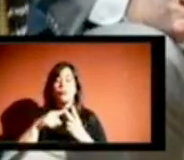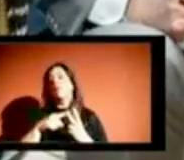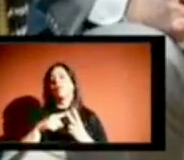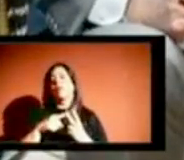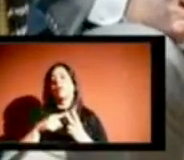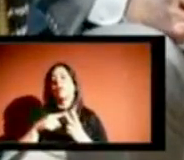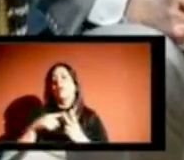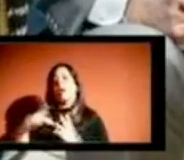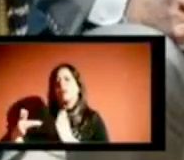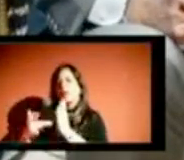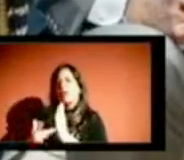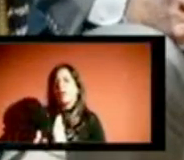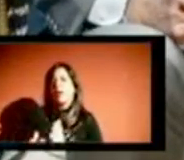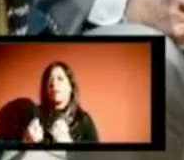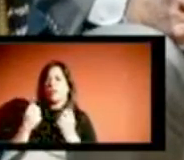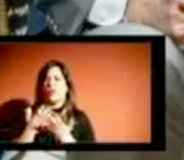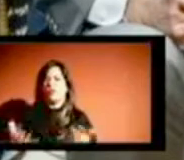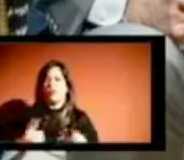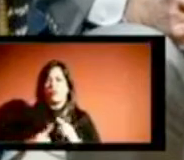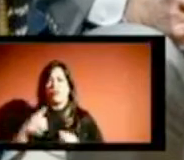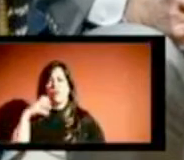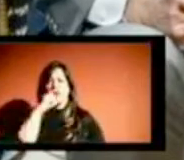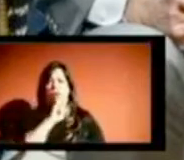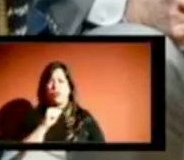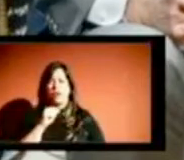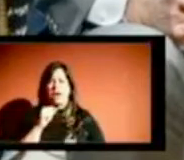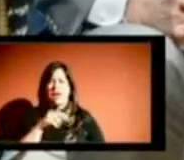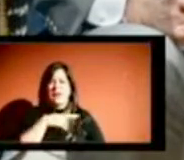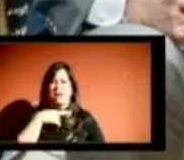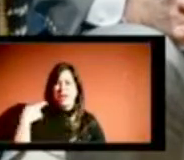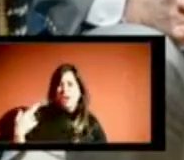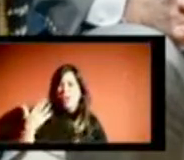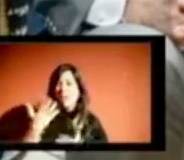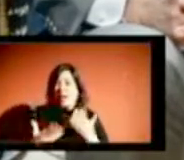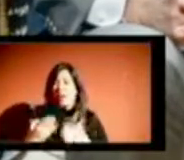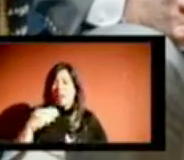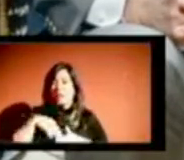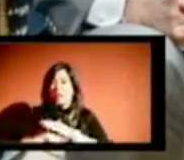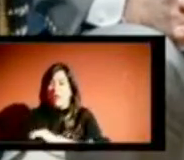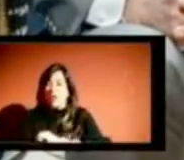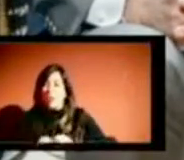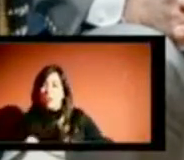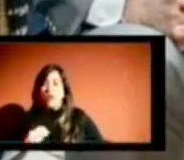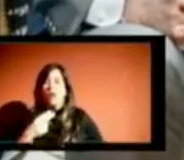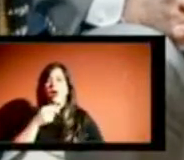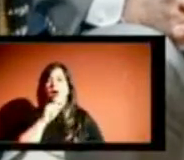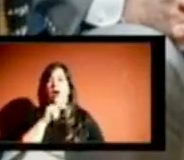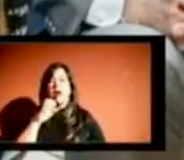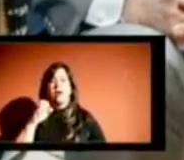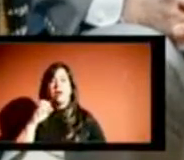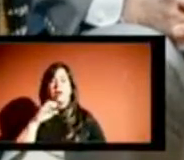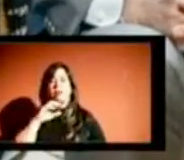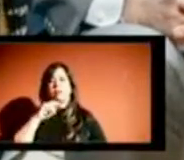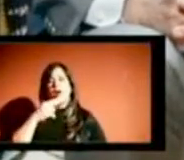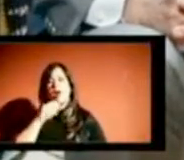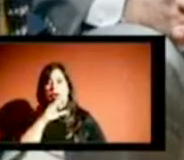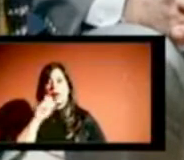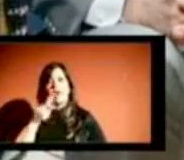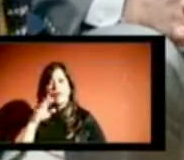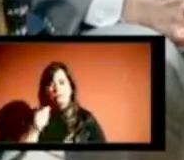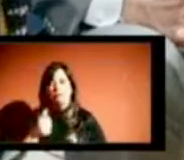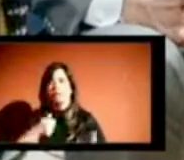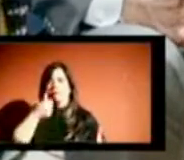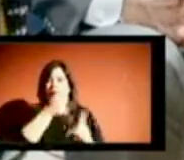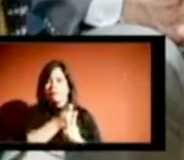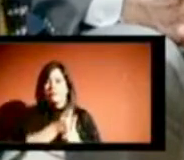se digitalizan muchas de las cosas, pero esto añade una nueva capa de riesgo con ciberataques. ¿Cuán preparada está la plataforma para soportar este tipo